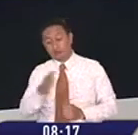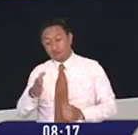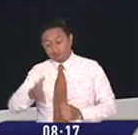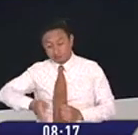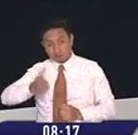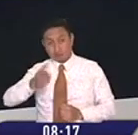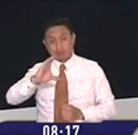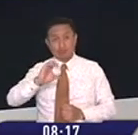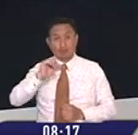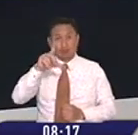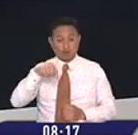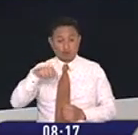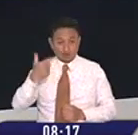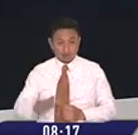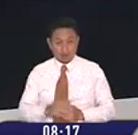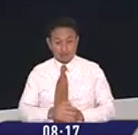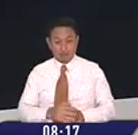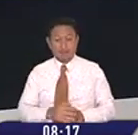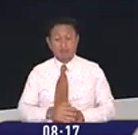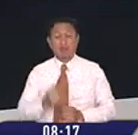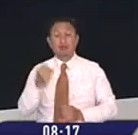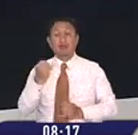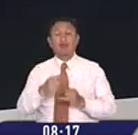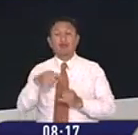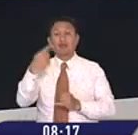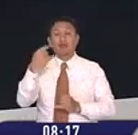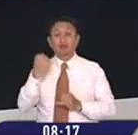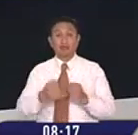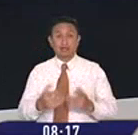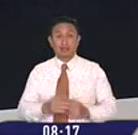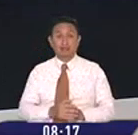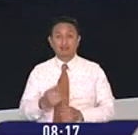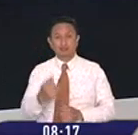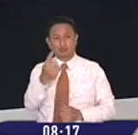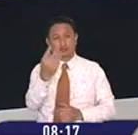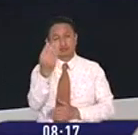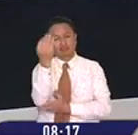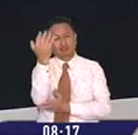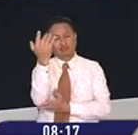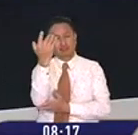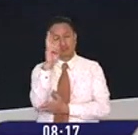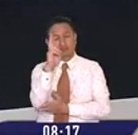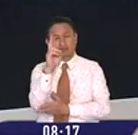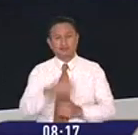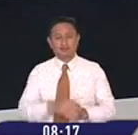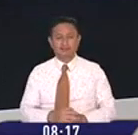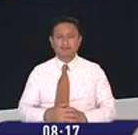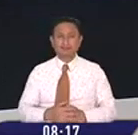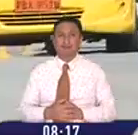Colón esté lista a finales del próximo mes. Velita también que sea así. Veamos.